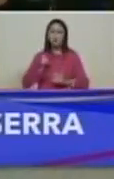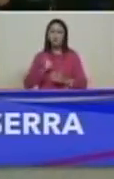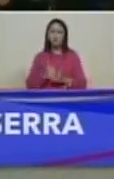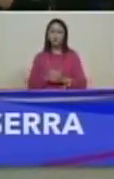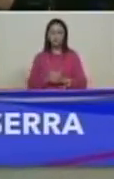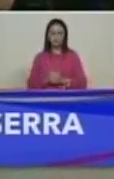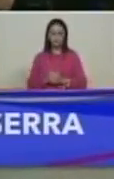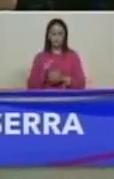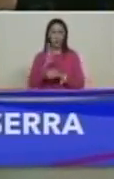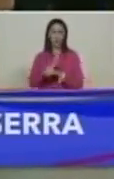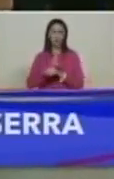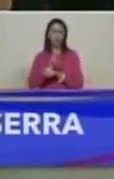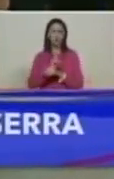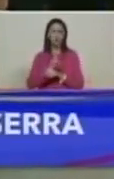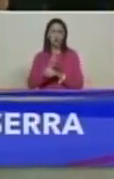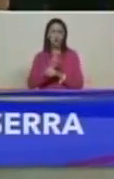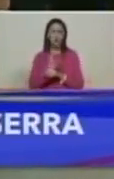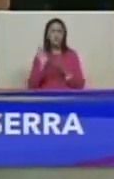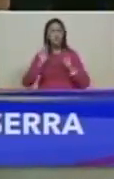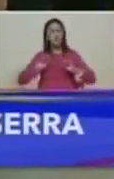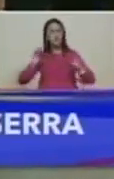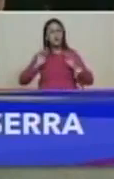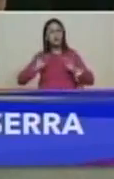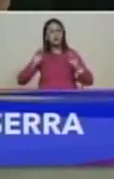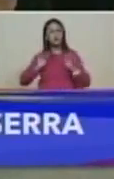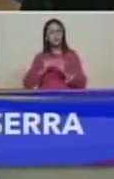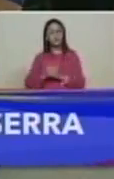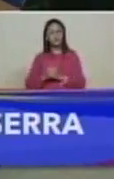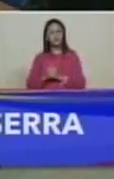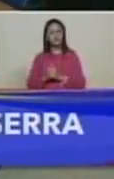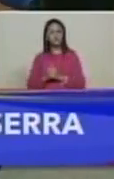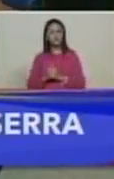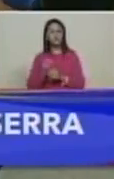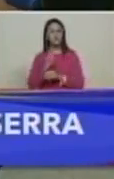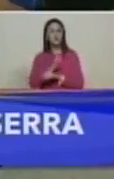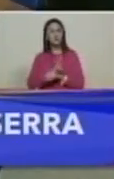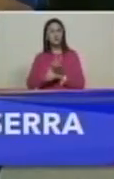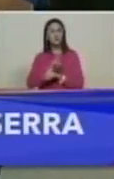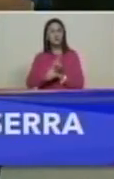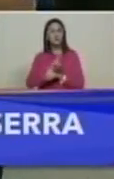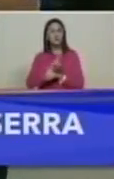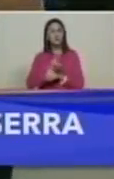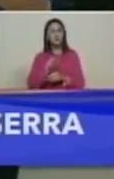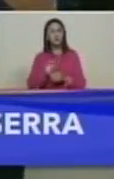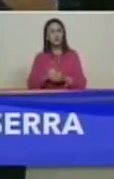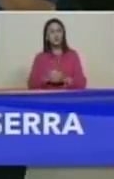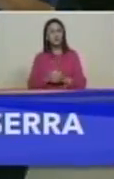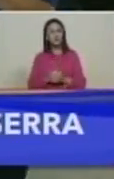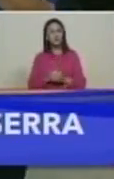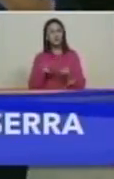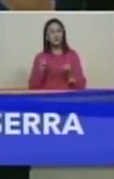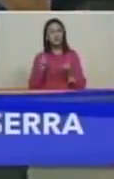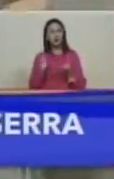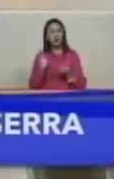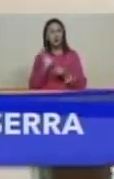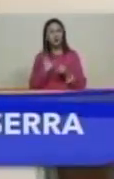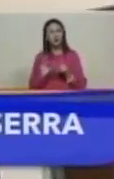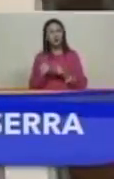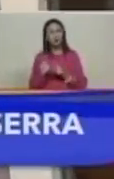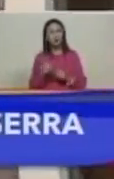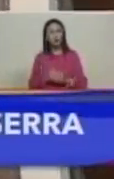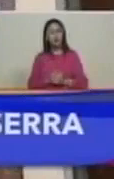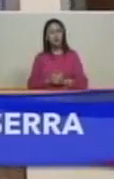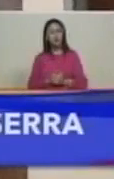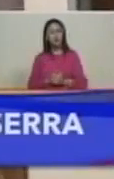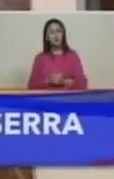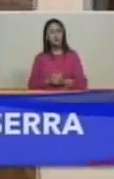usarlos y emplearlos para la formación, usarlos y emplearlos para la cultura, para las nuevas culturas, ¿no? Entonces aquí, como usted